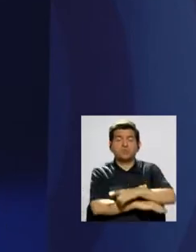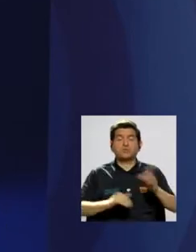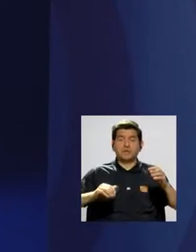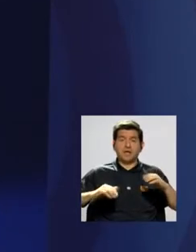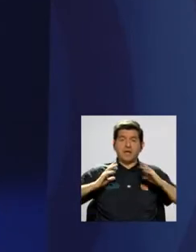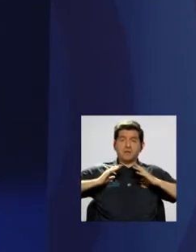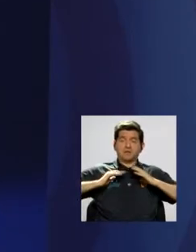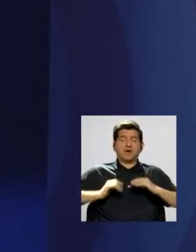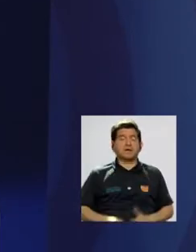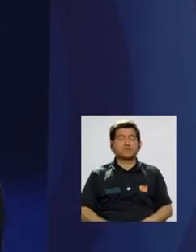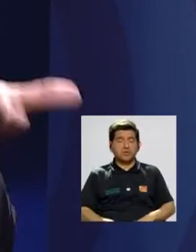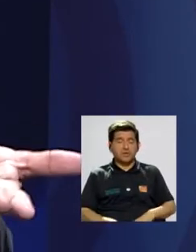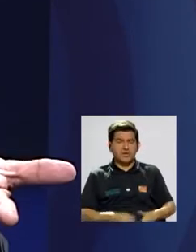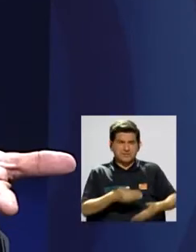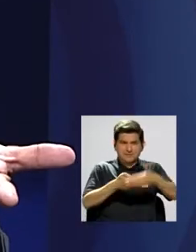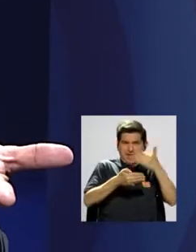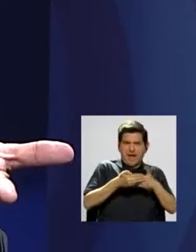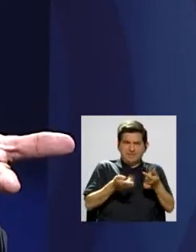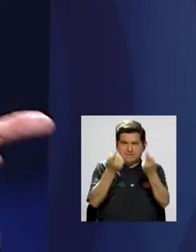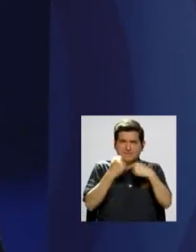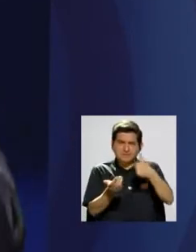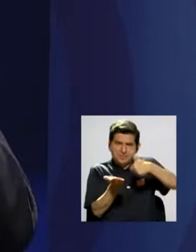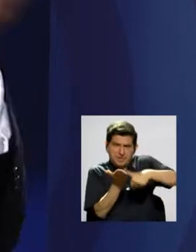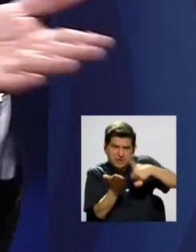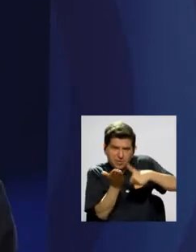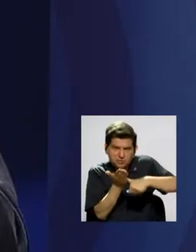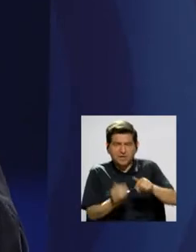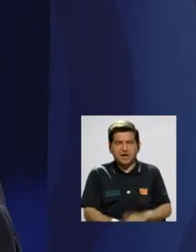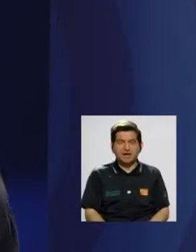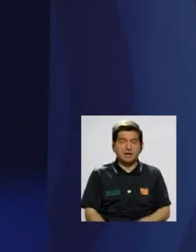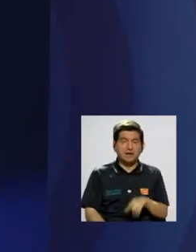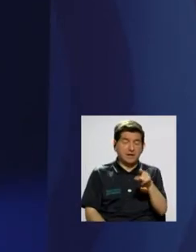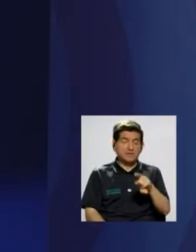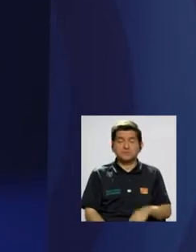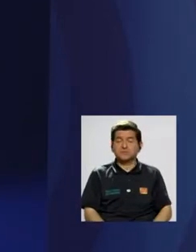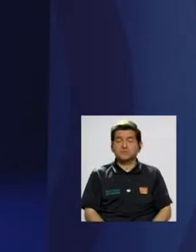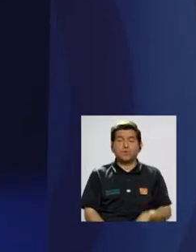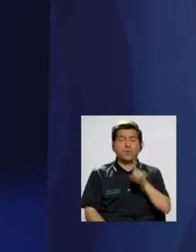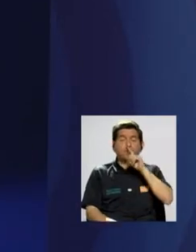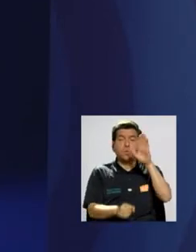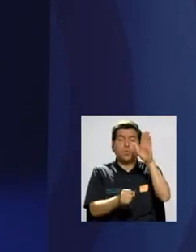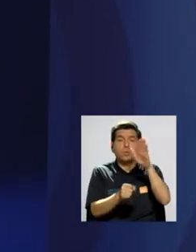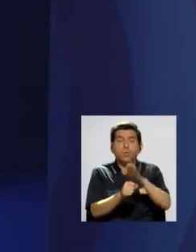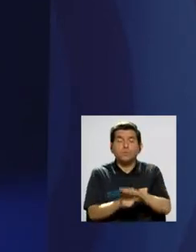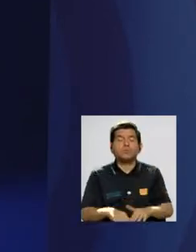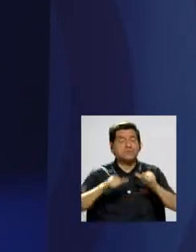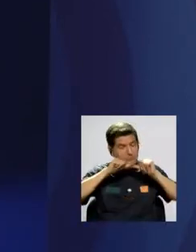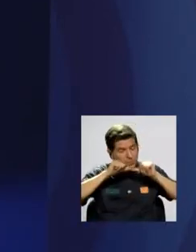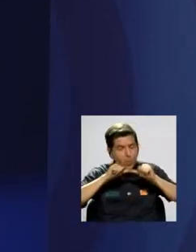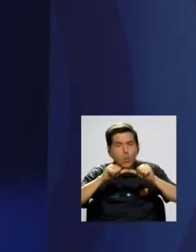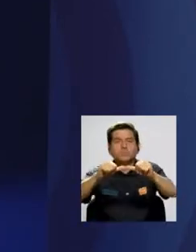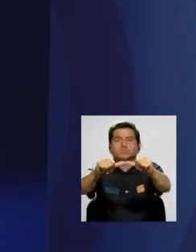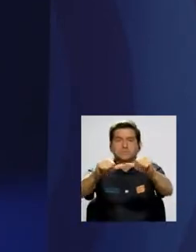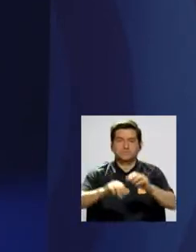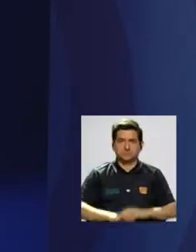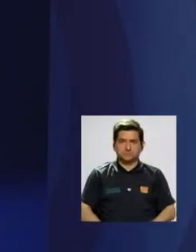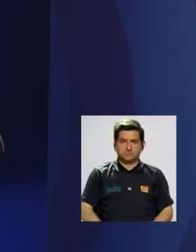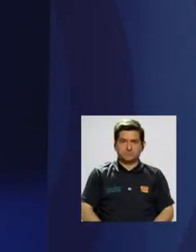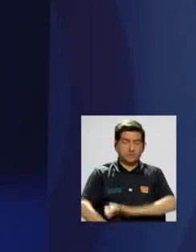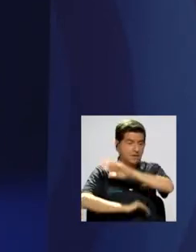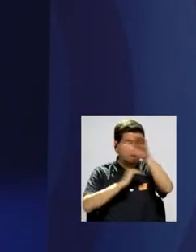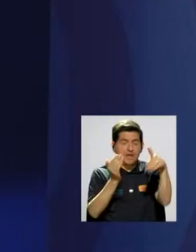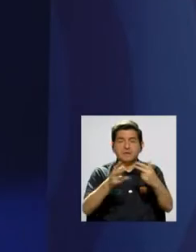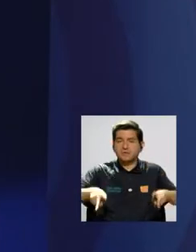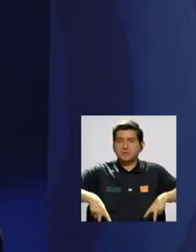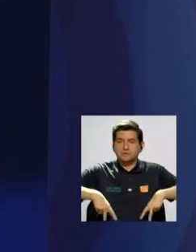vacaciones para venir a votar, ¿sí?, ese compromiso no puede ser de ida y vuelta. Tiene que ser un compromiso de constancia permanente en todos los órdenes